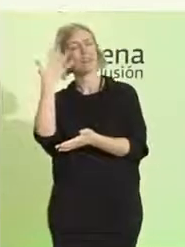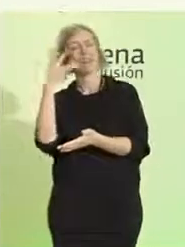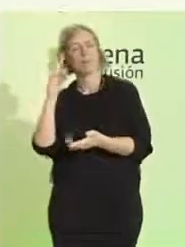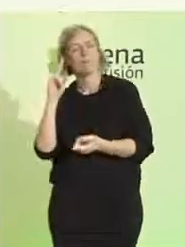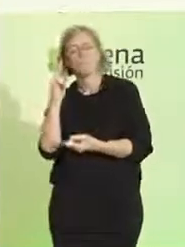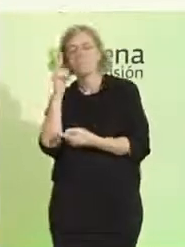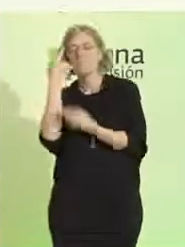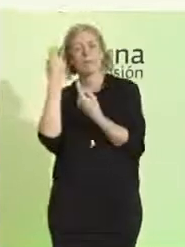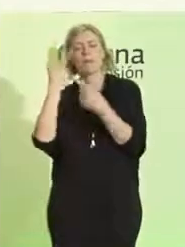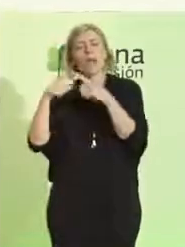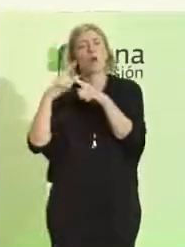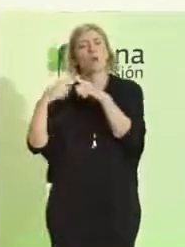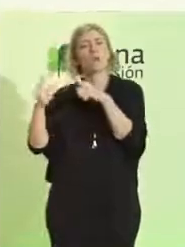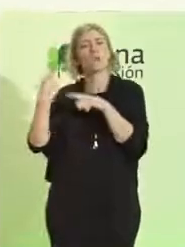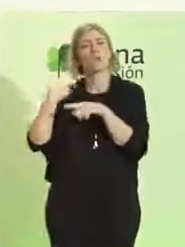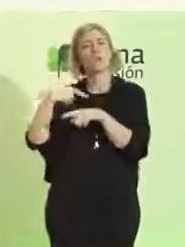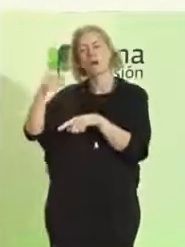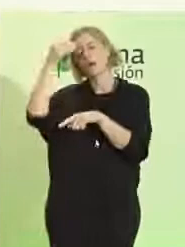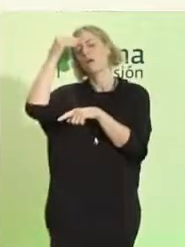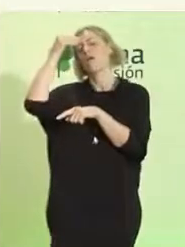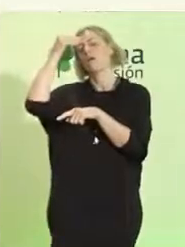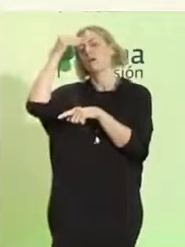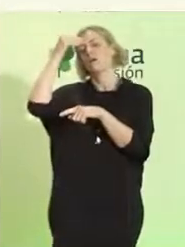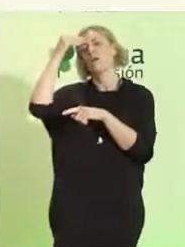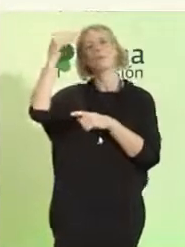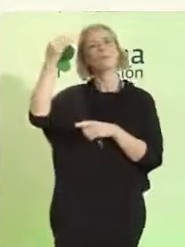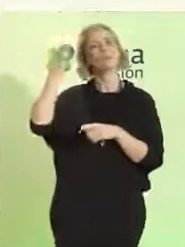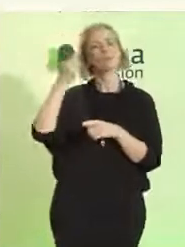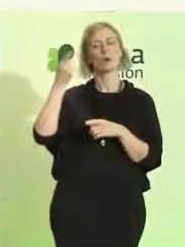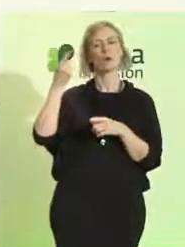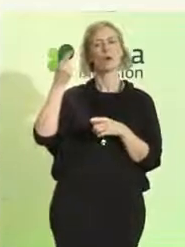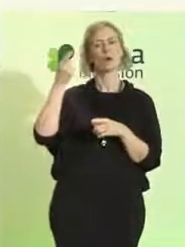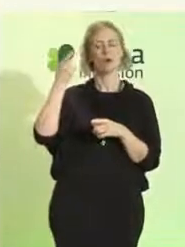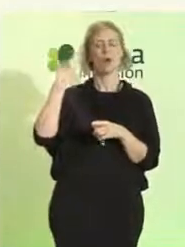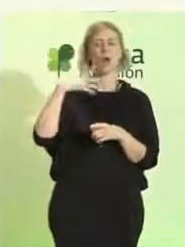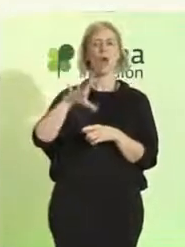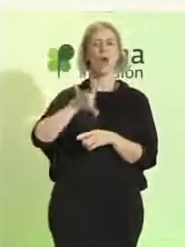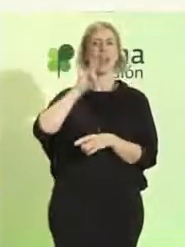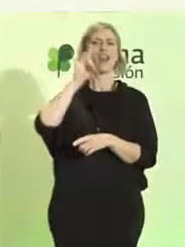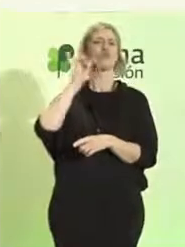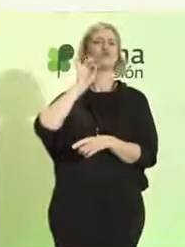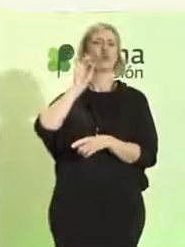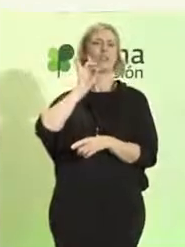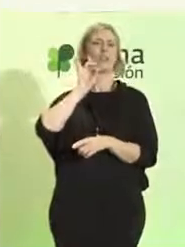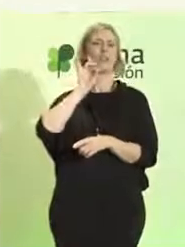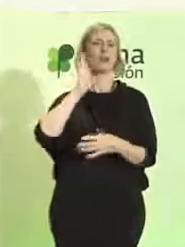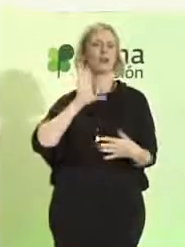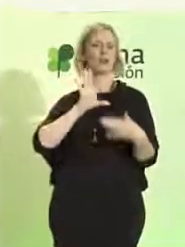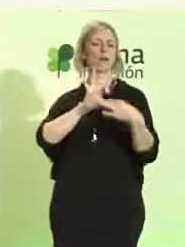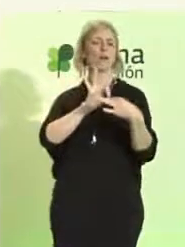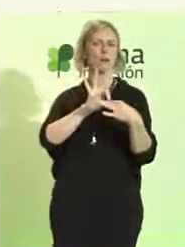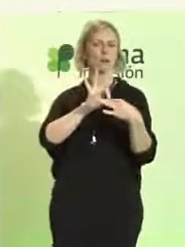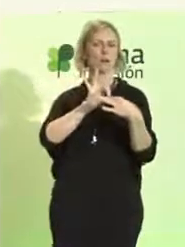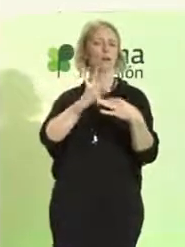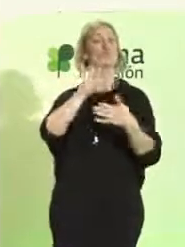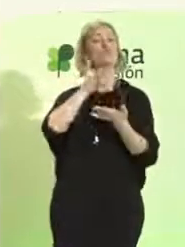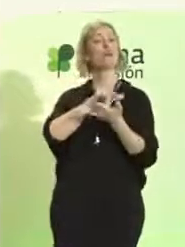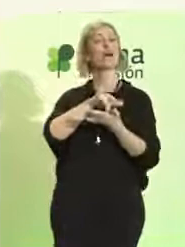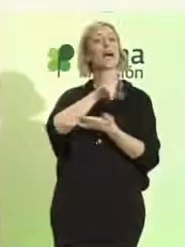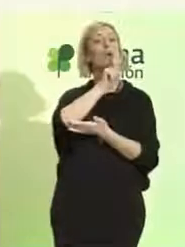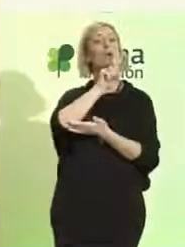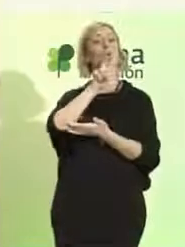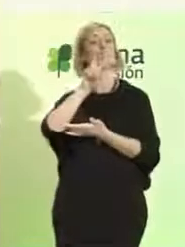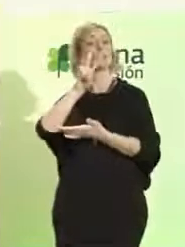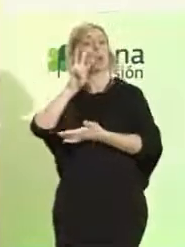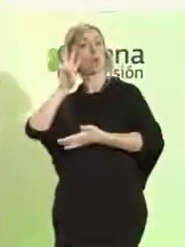Que os situéis en ese momento y que elijáis un sonido. Y cuando cuente cuatro, lo vais a imitar